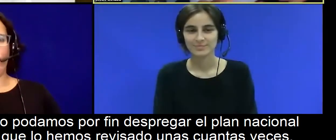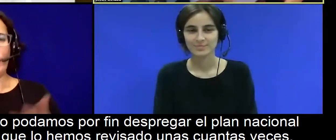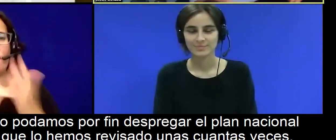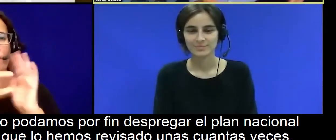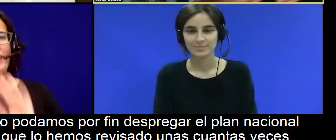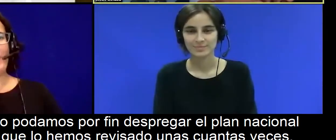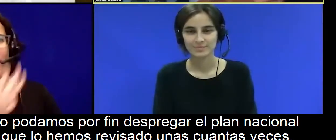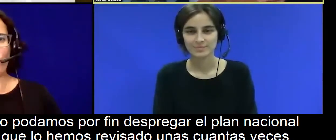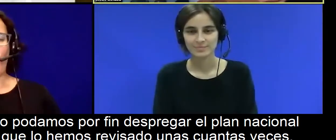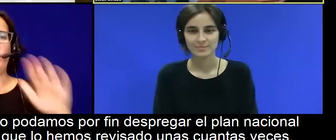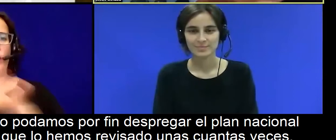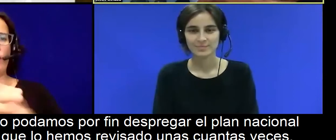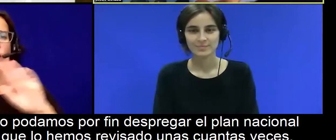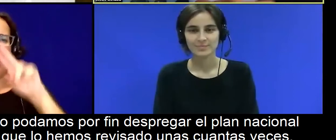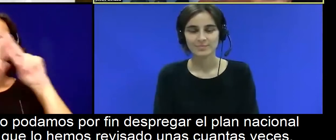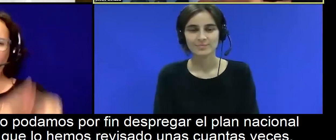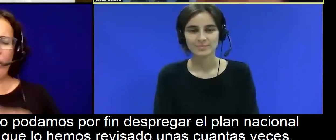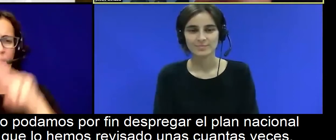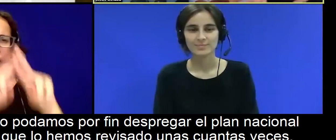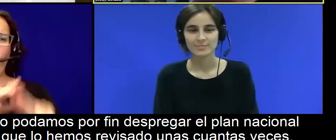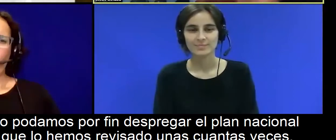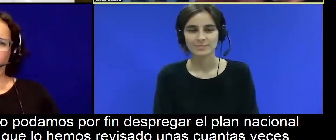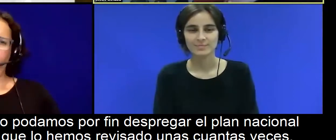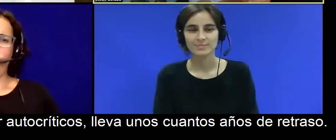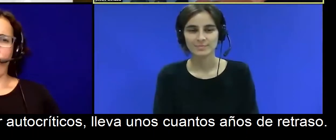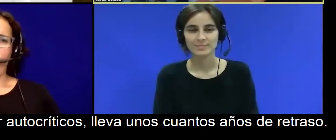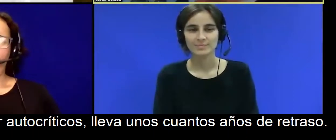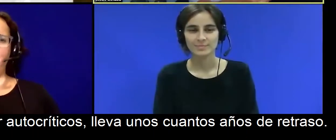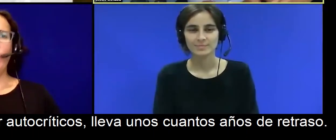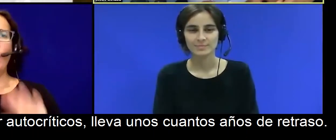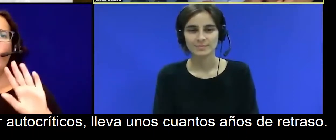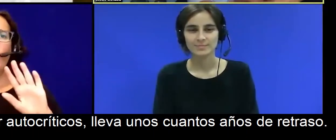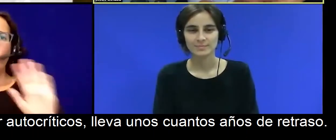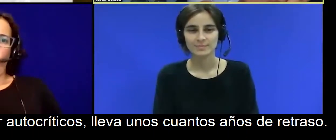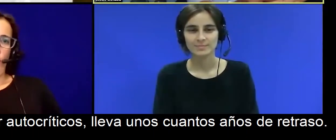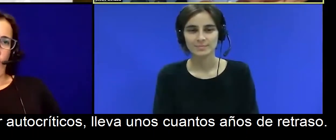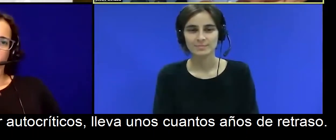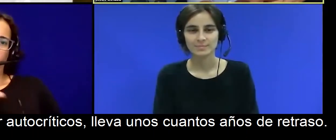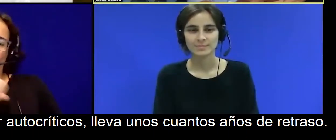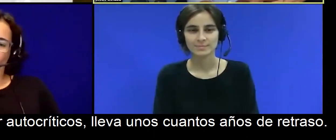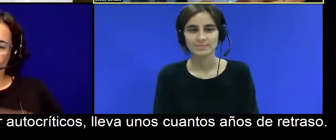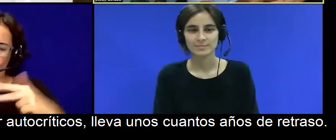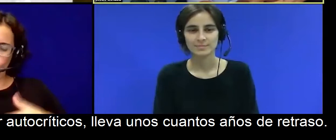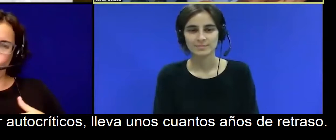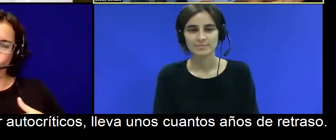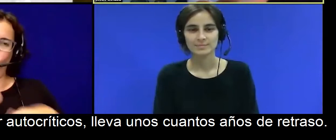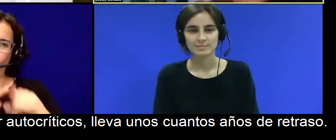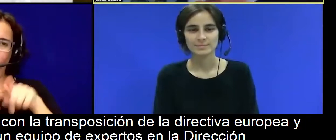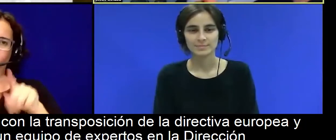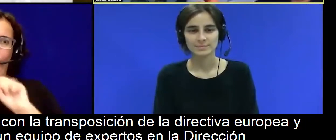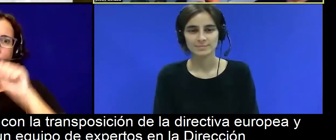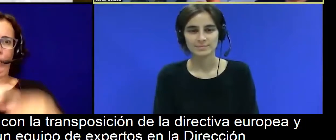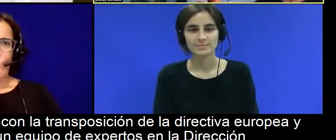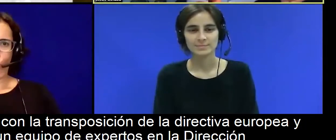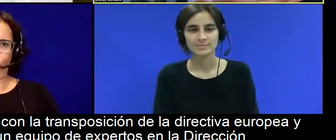que además lo hemos revisado ya unas cuantas veces, pero que lleva más, y aquí hay que ser autocríticos, unos cuantos años de retraso, ¿no? También